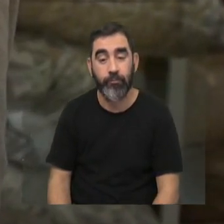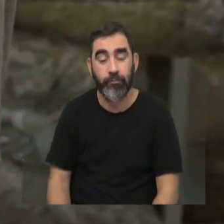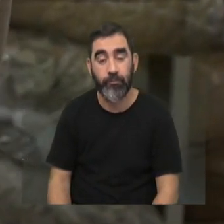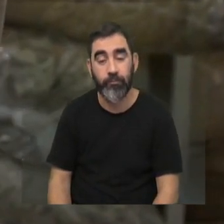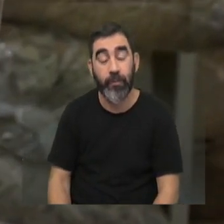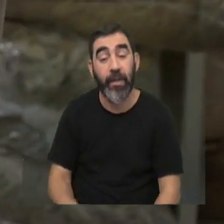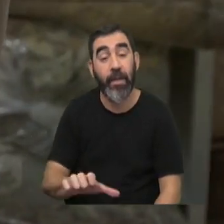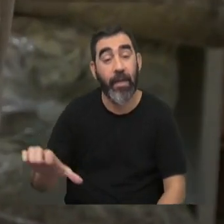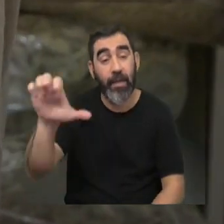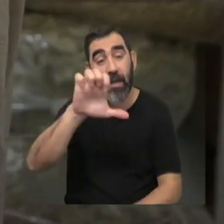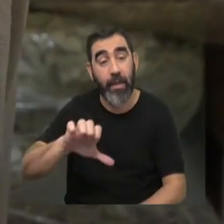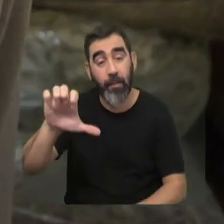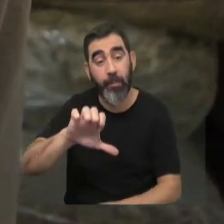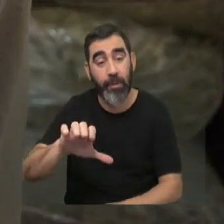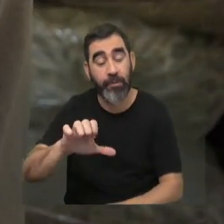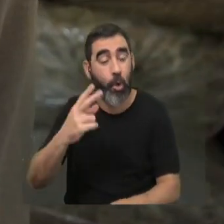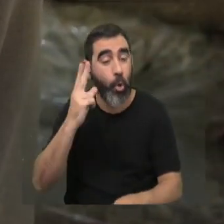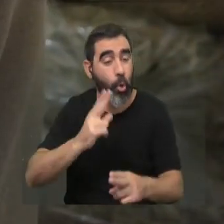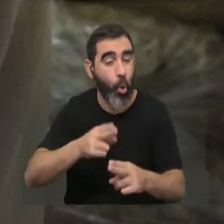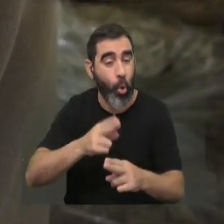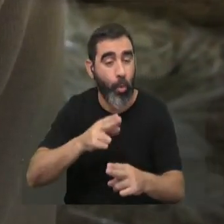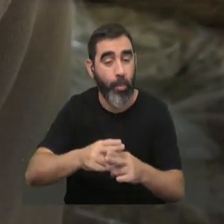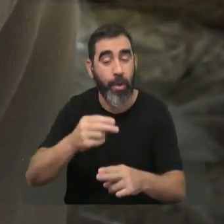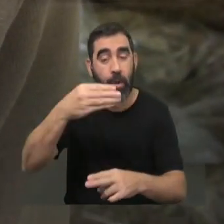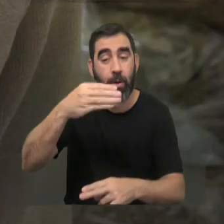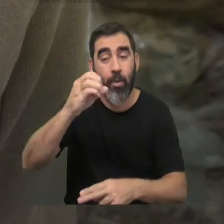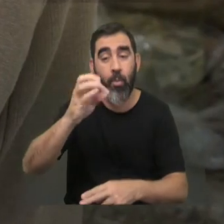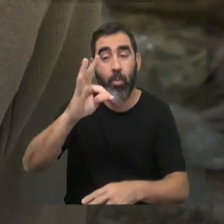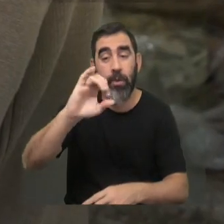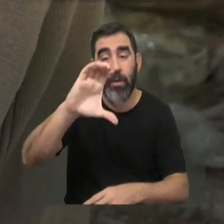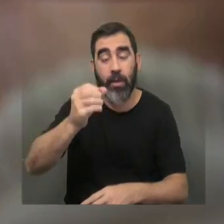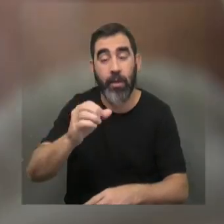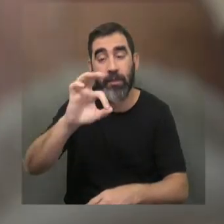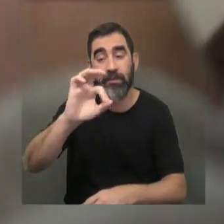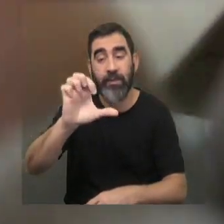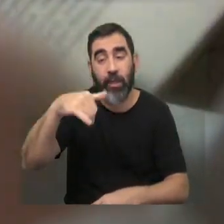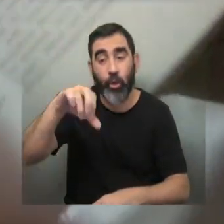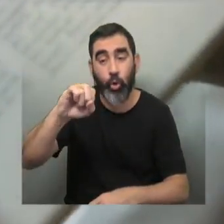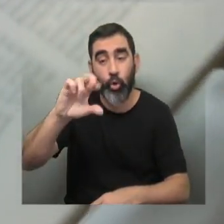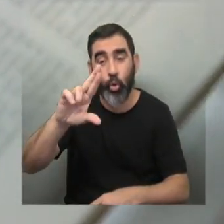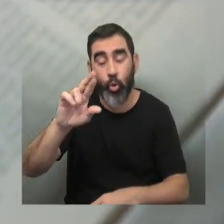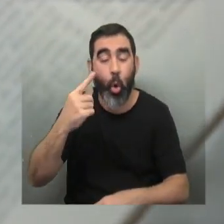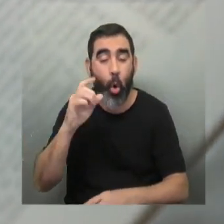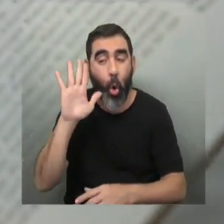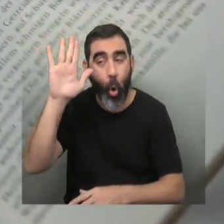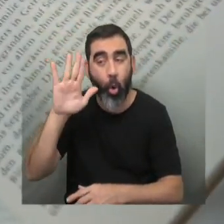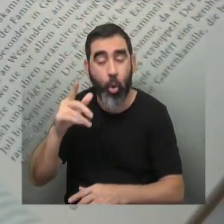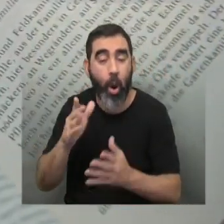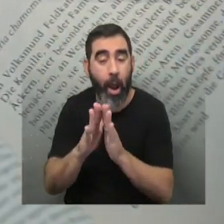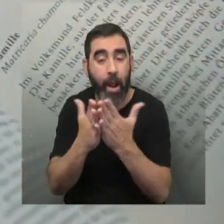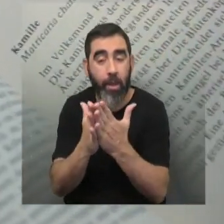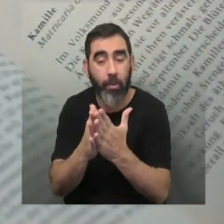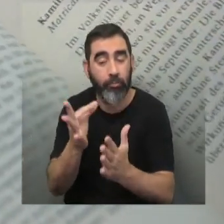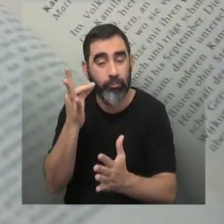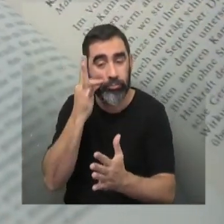La empresa se le puso por nombre Botica del Señor en honor al libro y a esta documentación que tanta bien le hizo